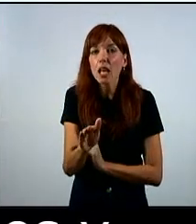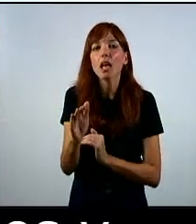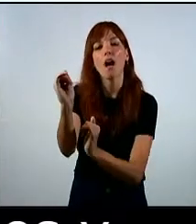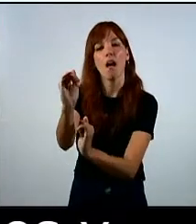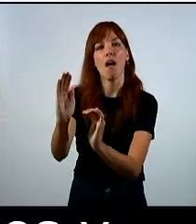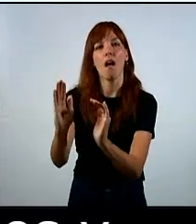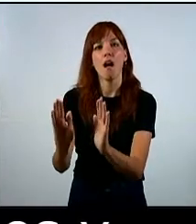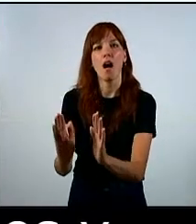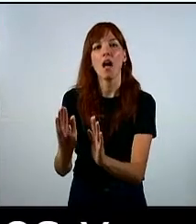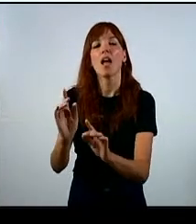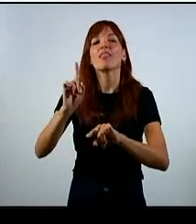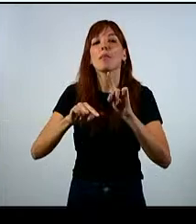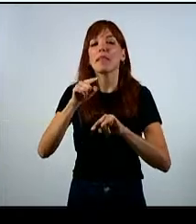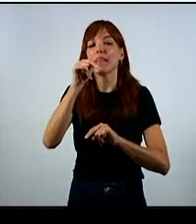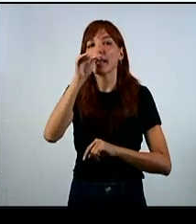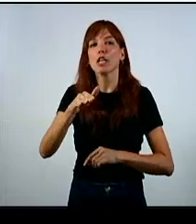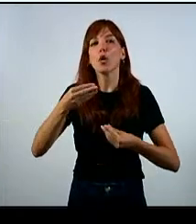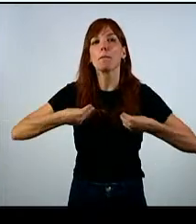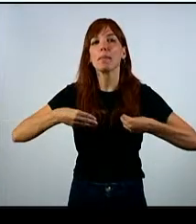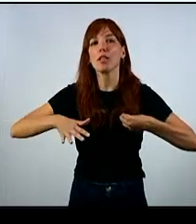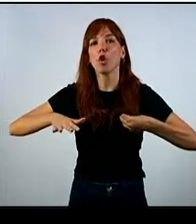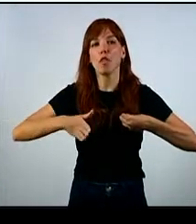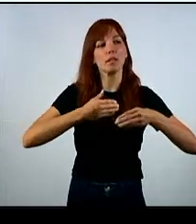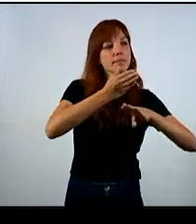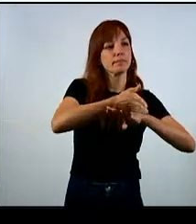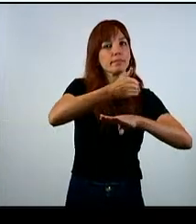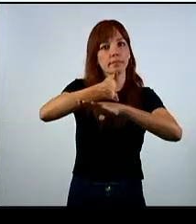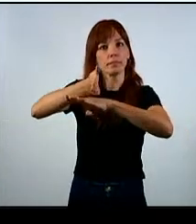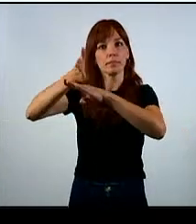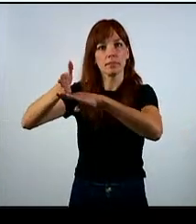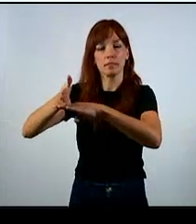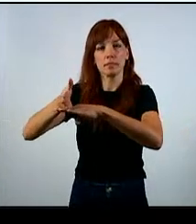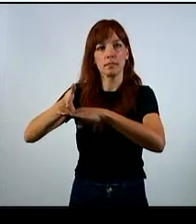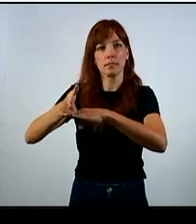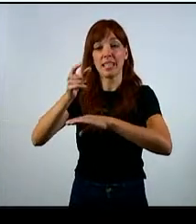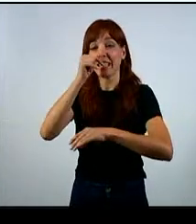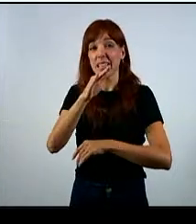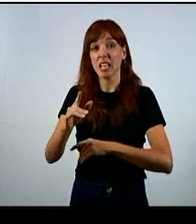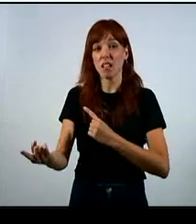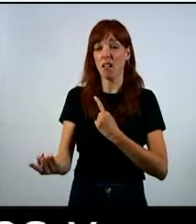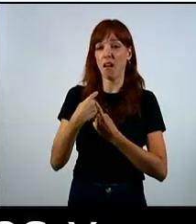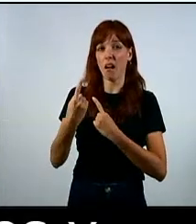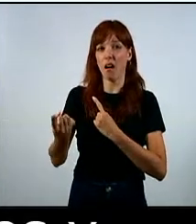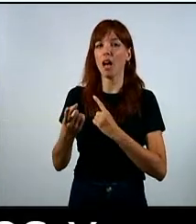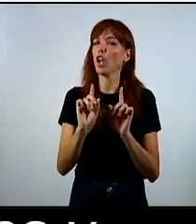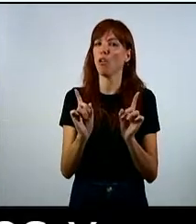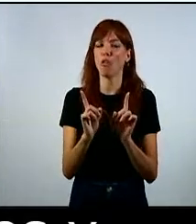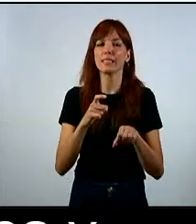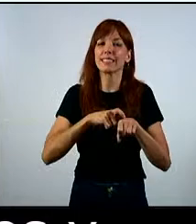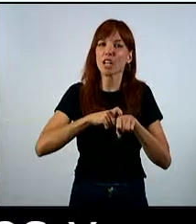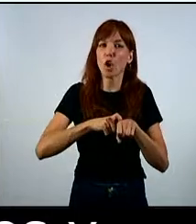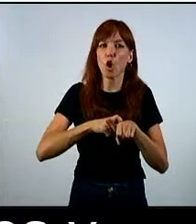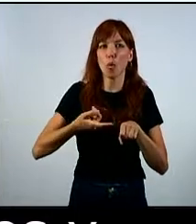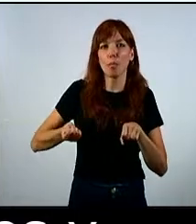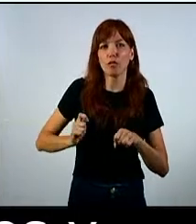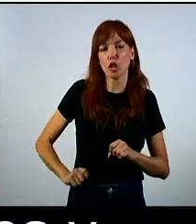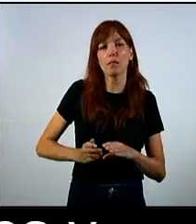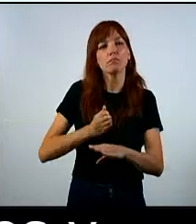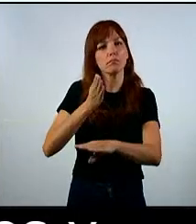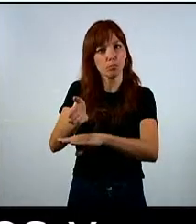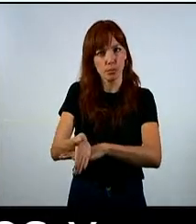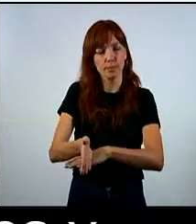donde estén los niños o las niñas. No tienen que desplazar a los niños, sino que los psicólogos se desplazan. Eso por un lado. Y por otro lado está la